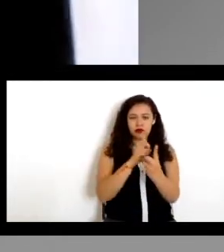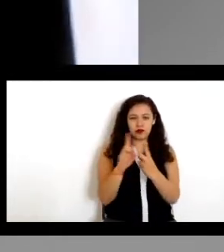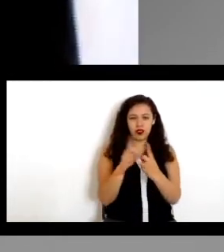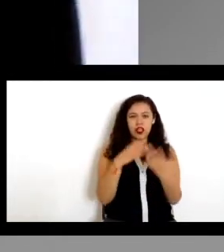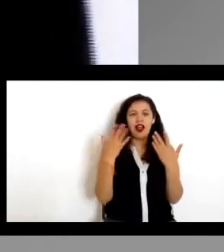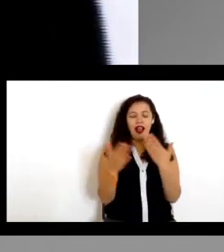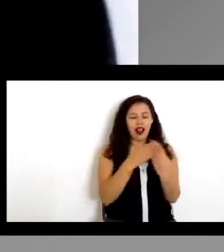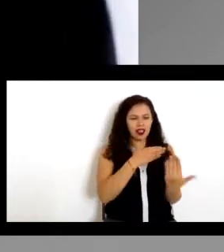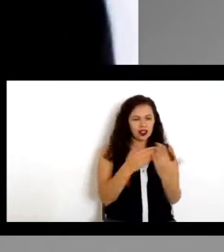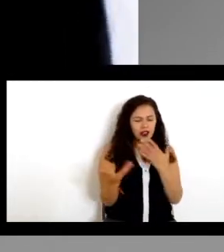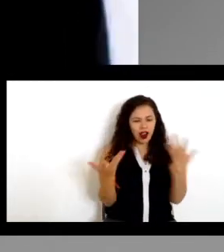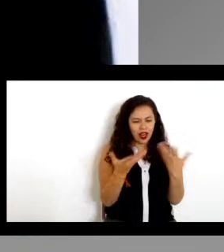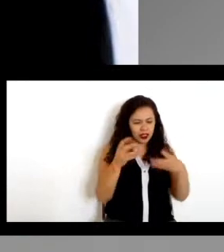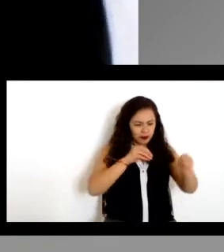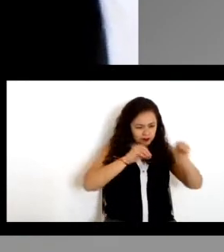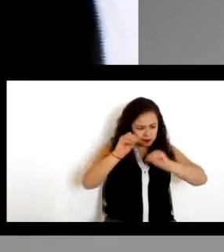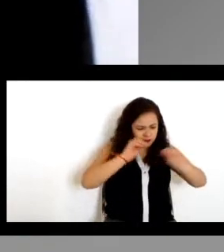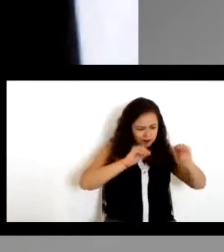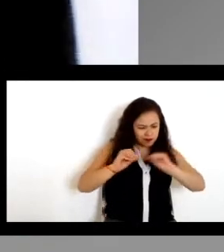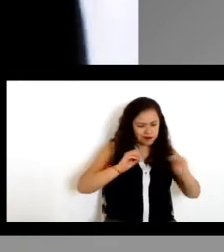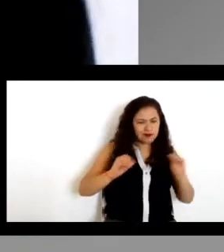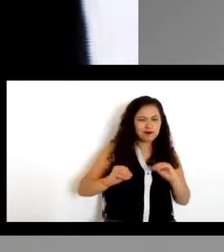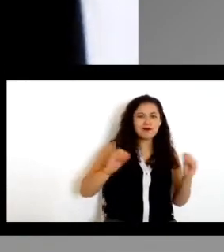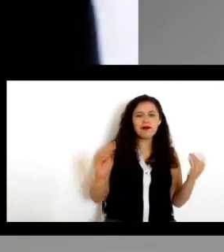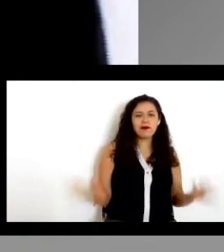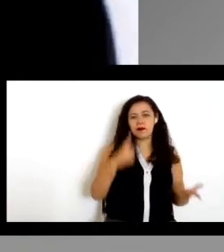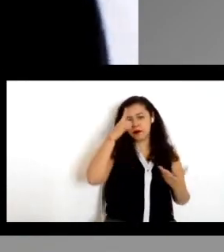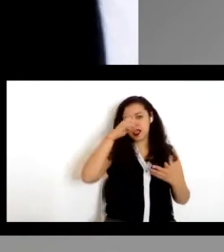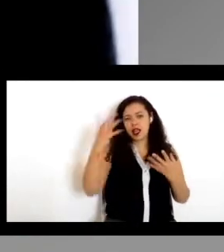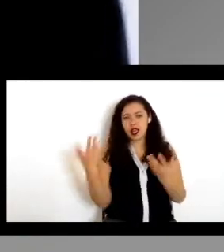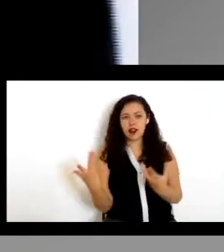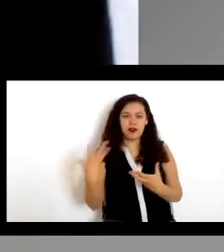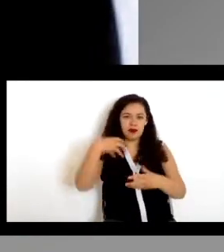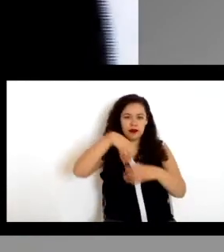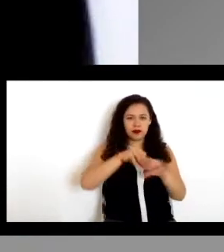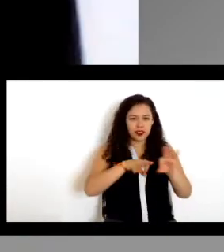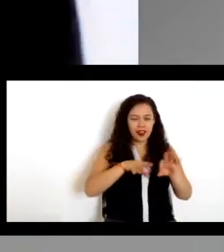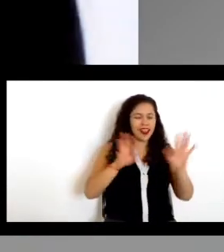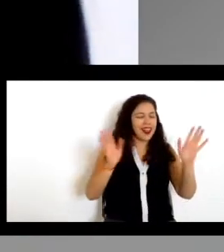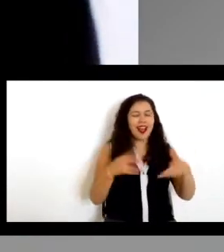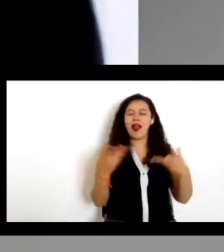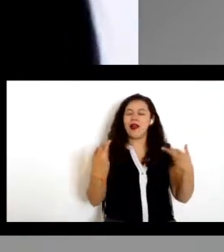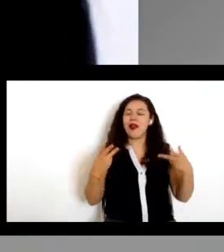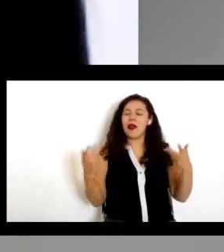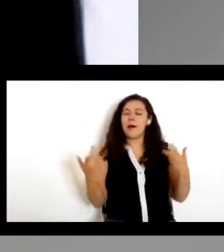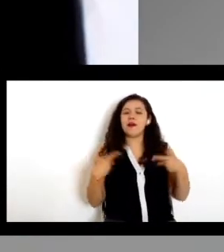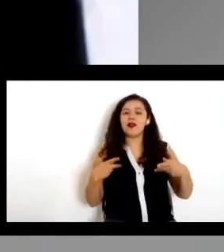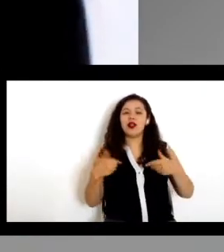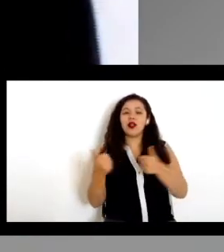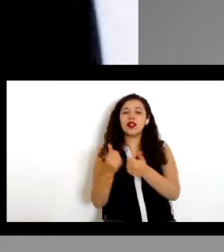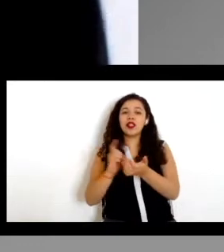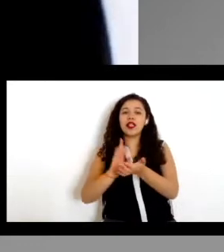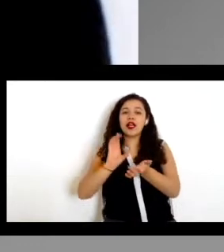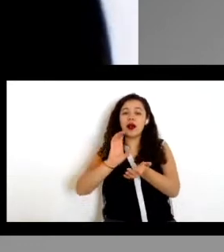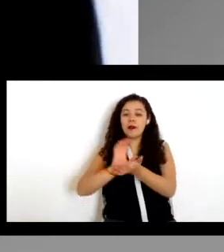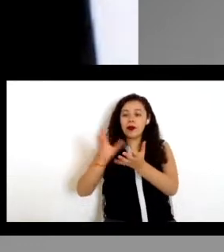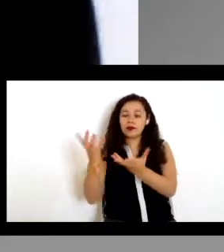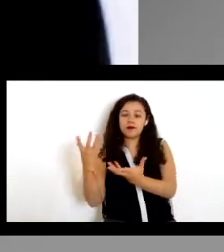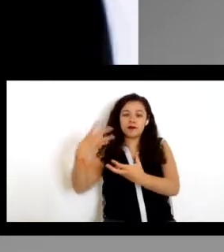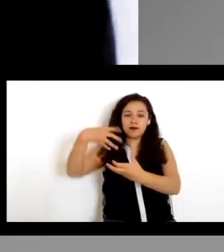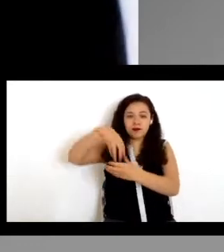acciones relacionadas con la inclusión laboral, la inclusión de las personas con discapacidad. Y bueno, pues